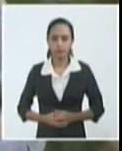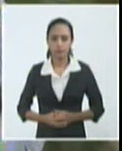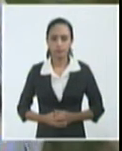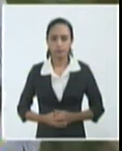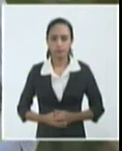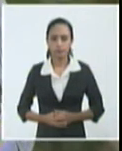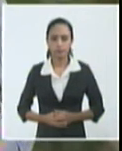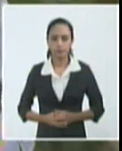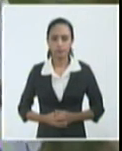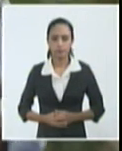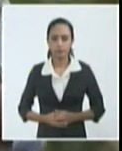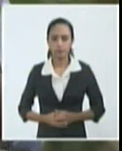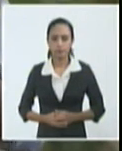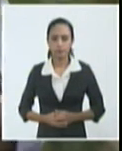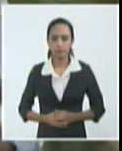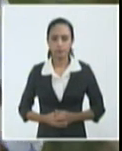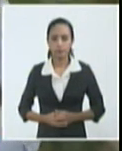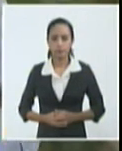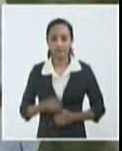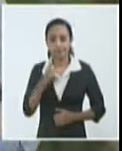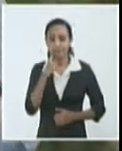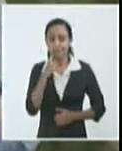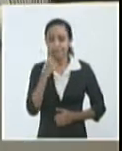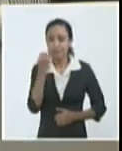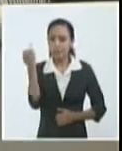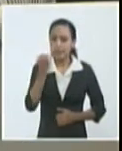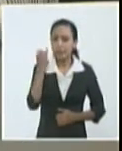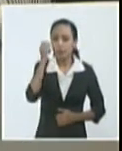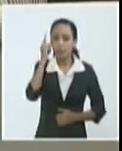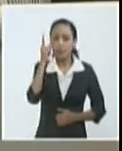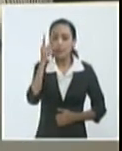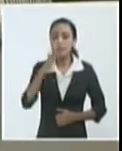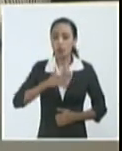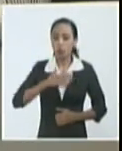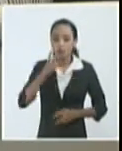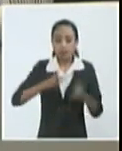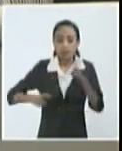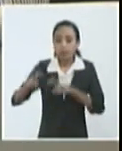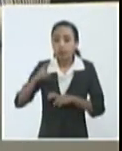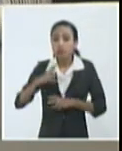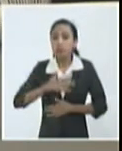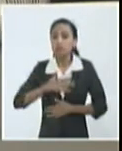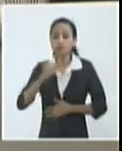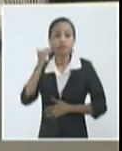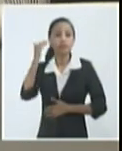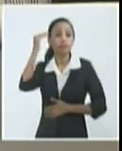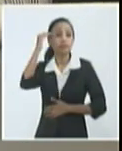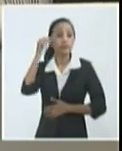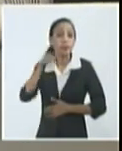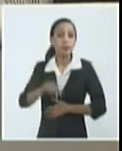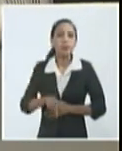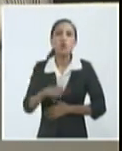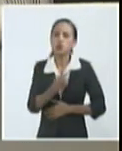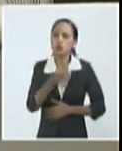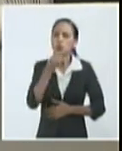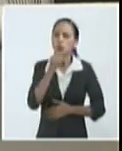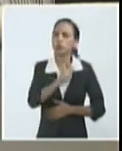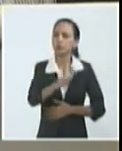cuenta nuestros estudios científicos y nuestras capacidades y nuestro anhelo de no retroceder, de ir a las dosis de